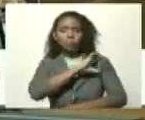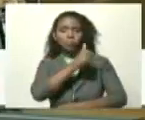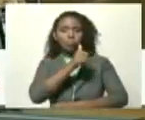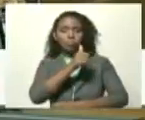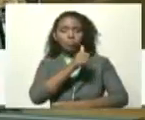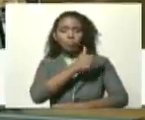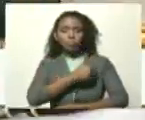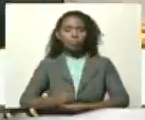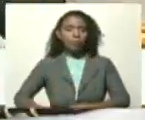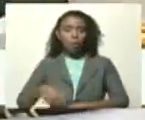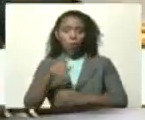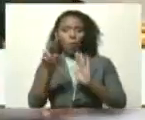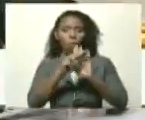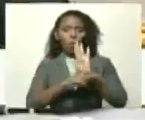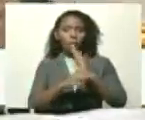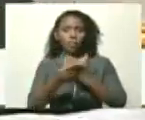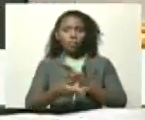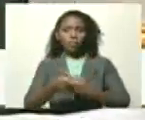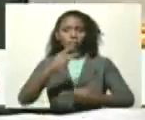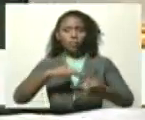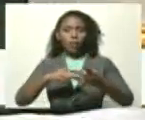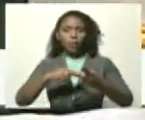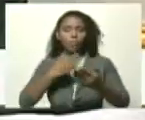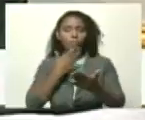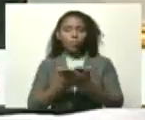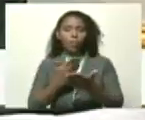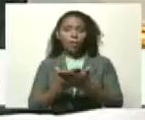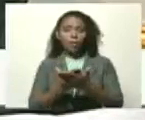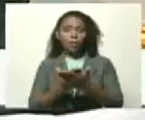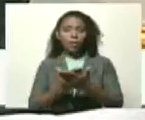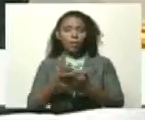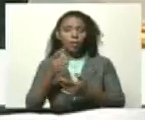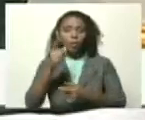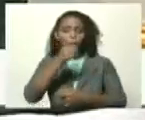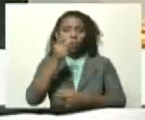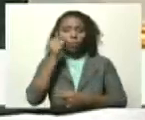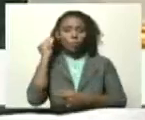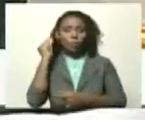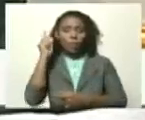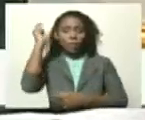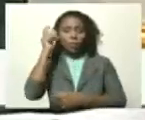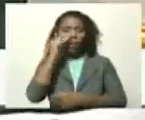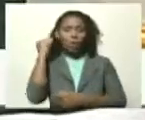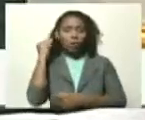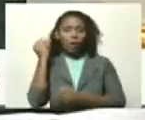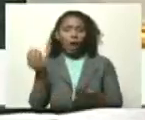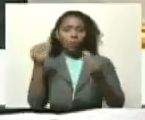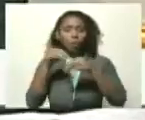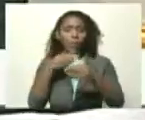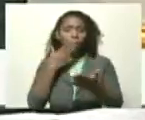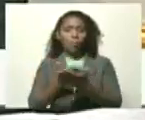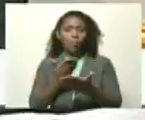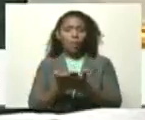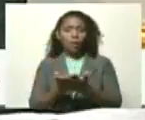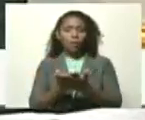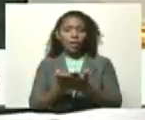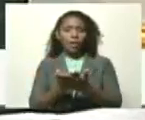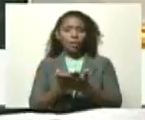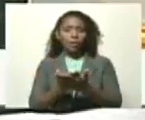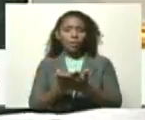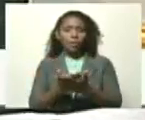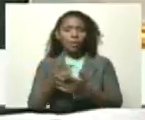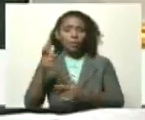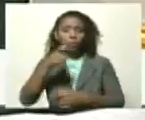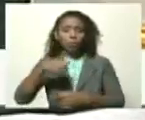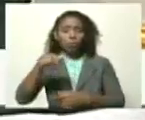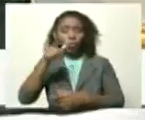Vamos a votarlo en el orden inverso en que fueron presentadas. Las ciudadanas y los ciudadanos diputados que estén de acuerdo con la postulación del ciudadano